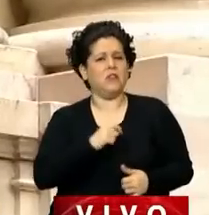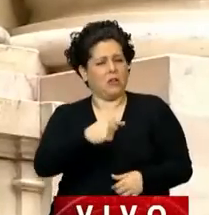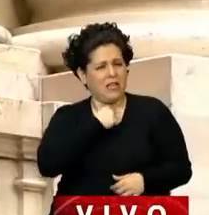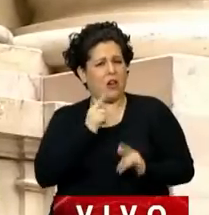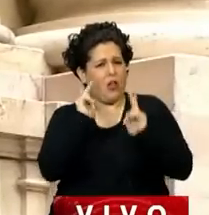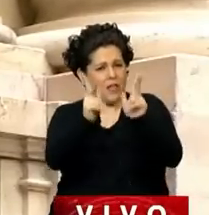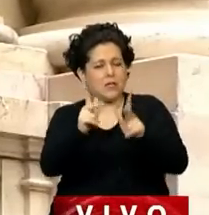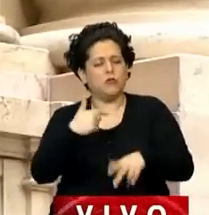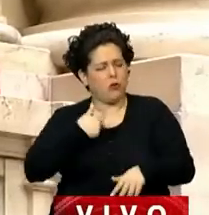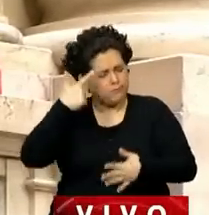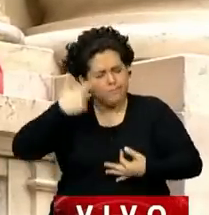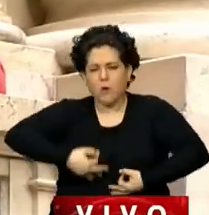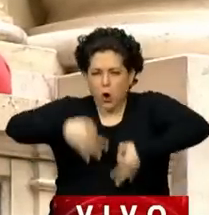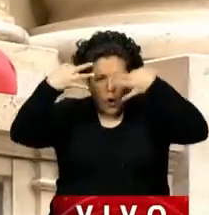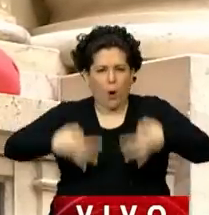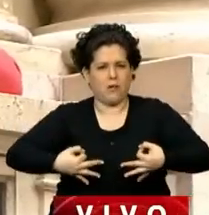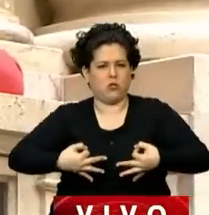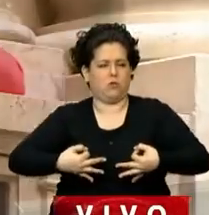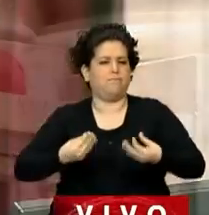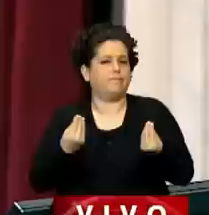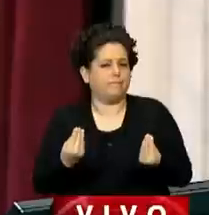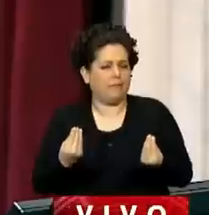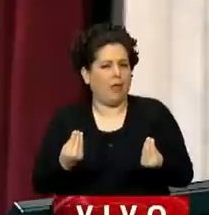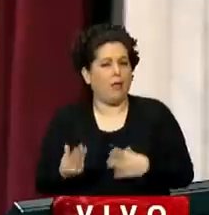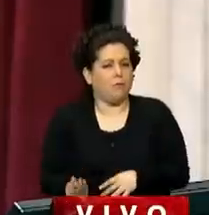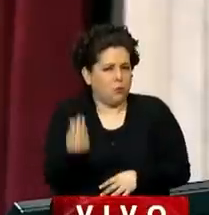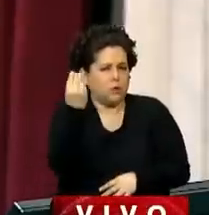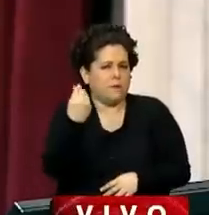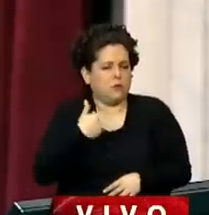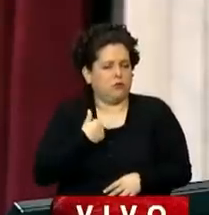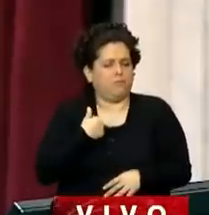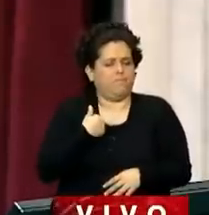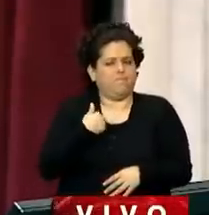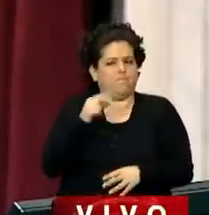voy con una convicción. Muchas veces he escuchado